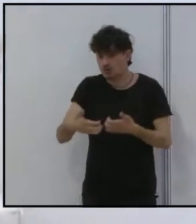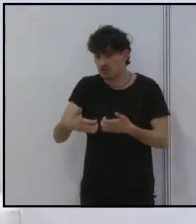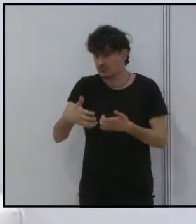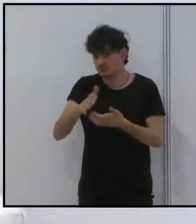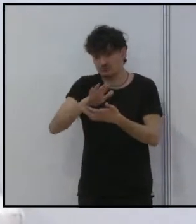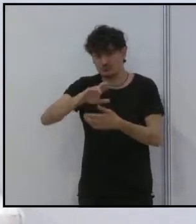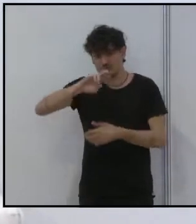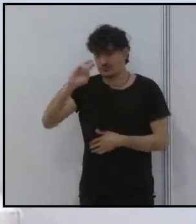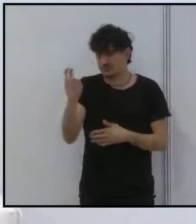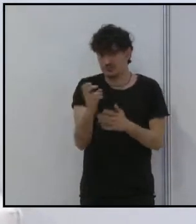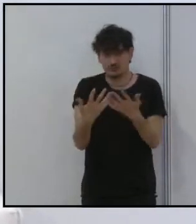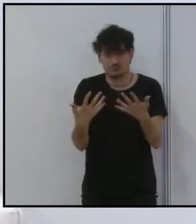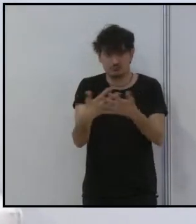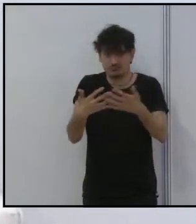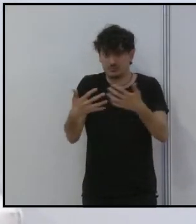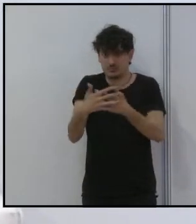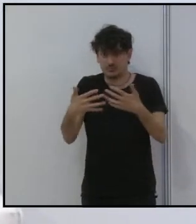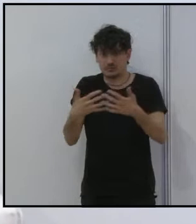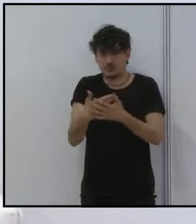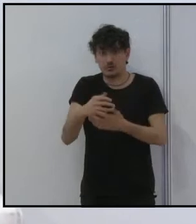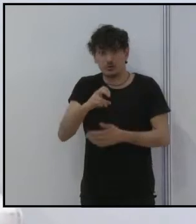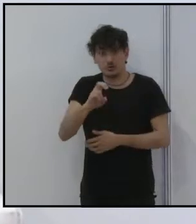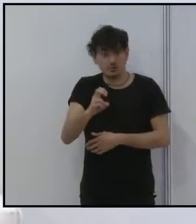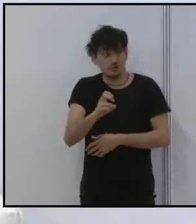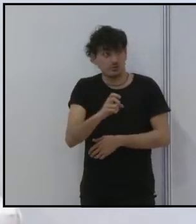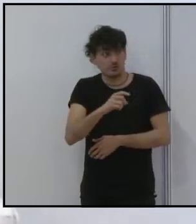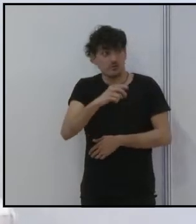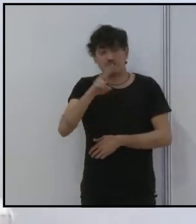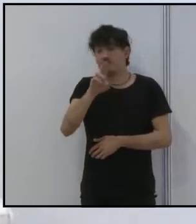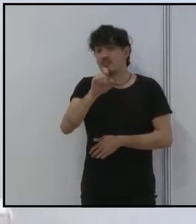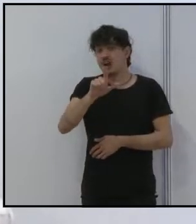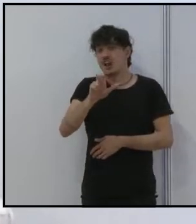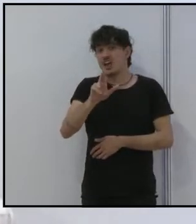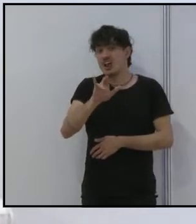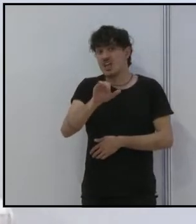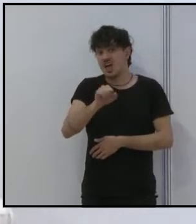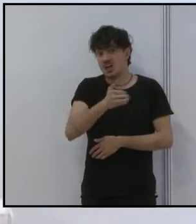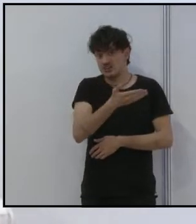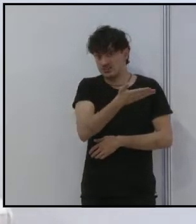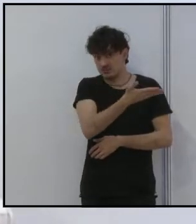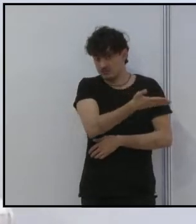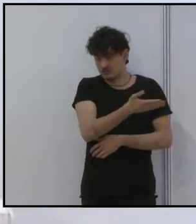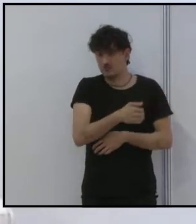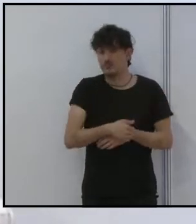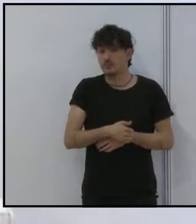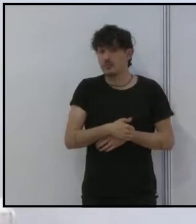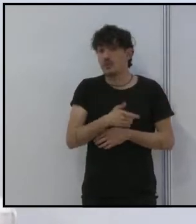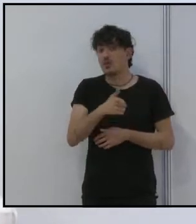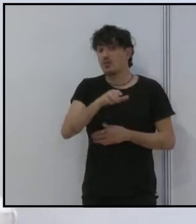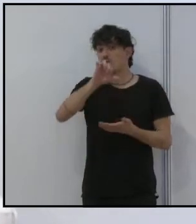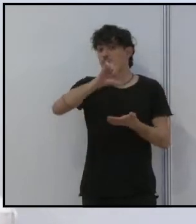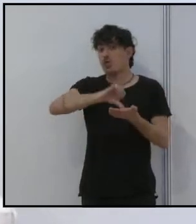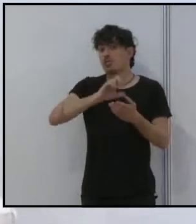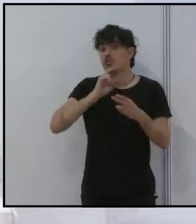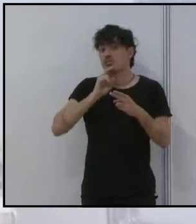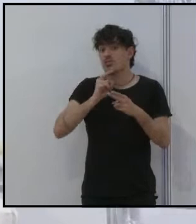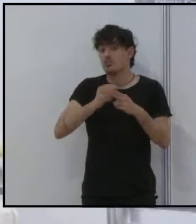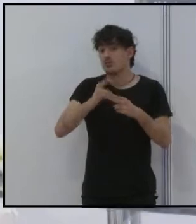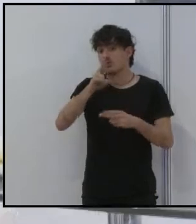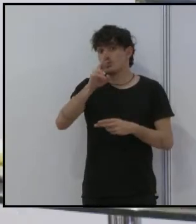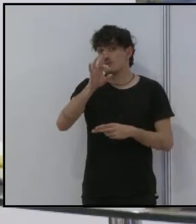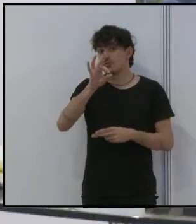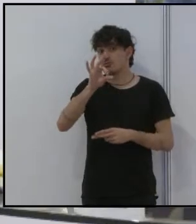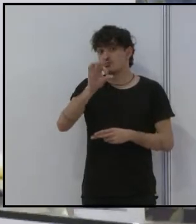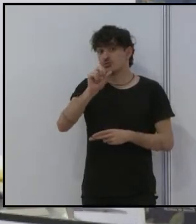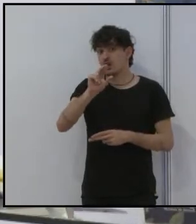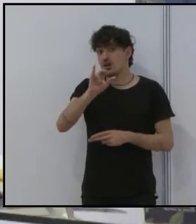Del otro lado del cuadrilátero, Valeria Correa Fiss, que es de Rosario, una ciudad ignota del interior,